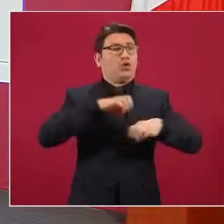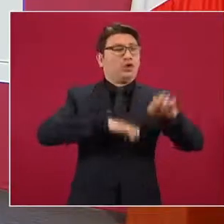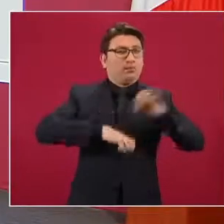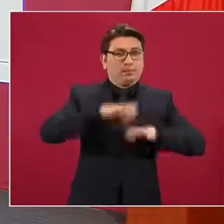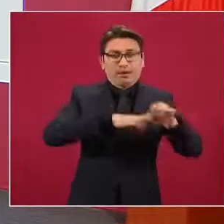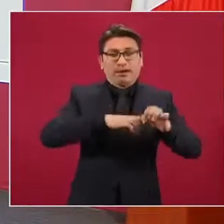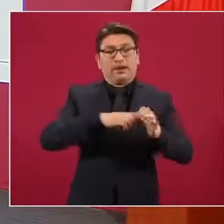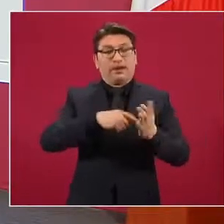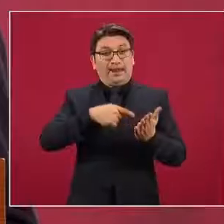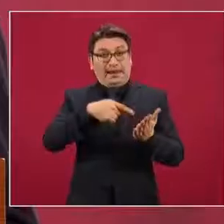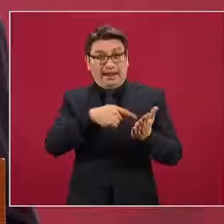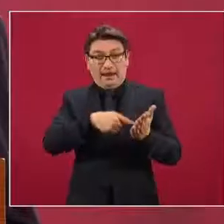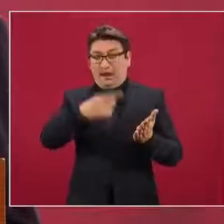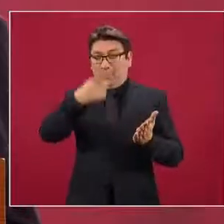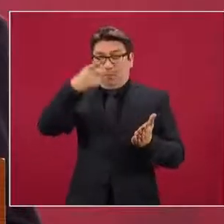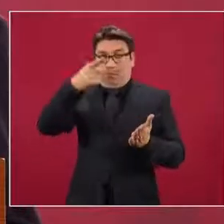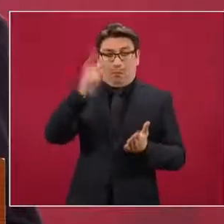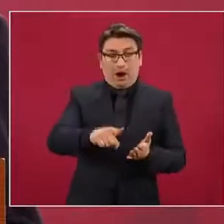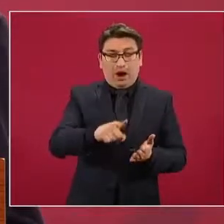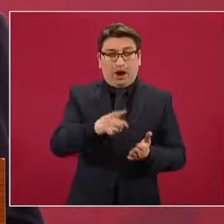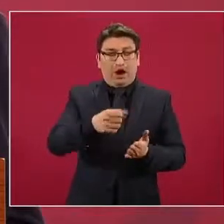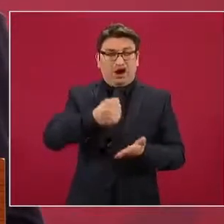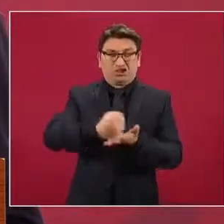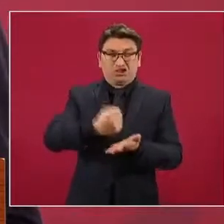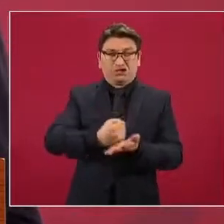empresas. No se trata de eso.